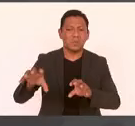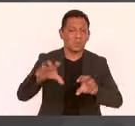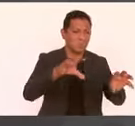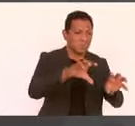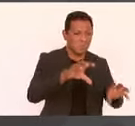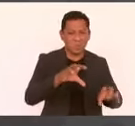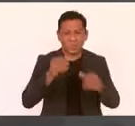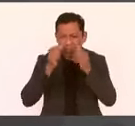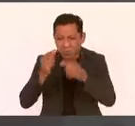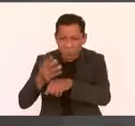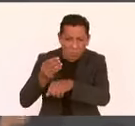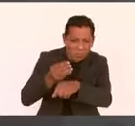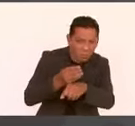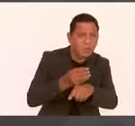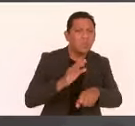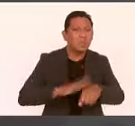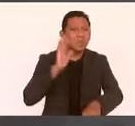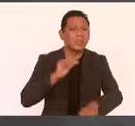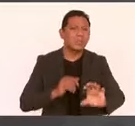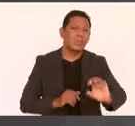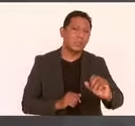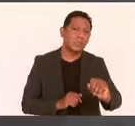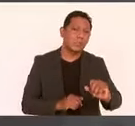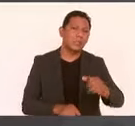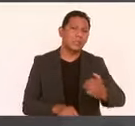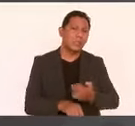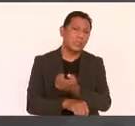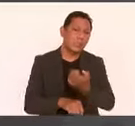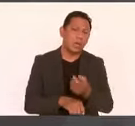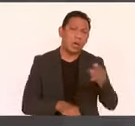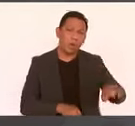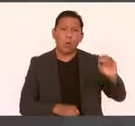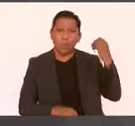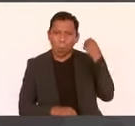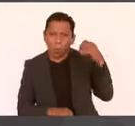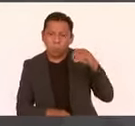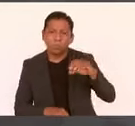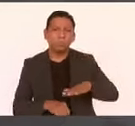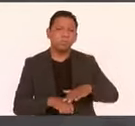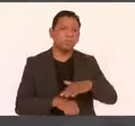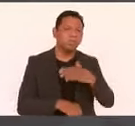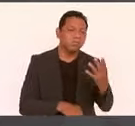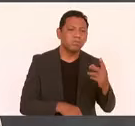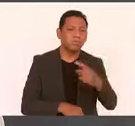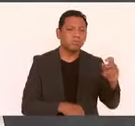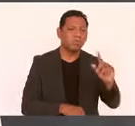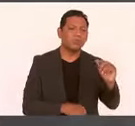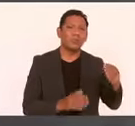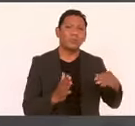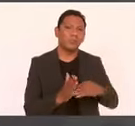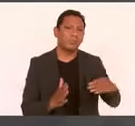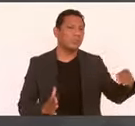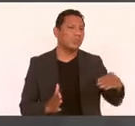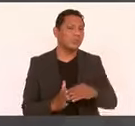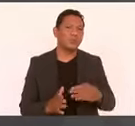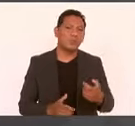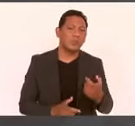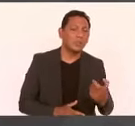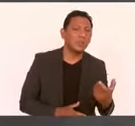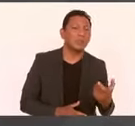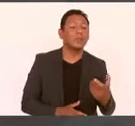podido atender más de 60 en el estado de Oaxaca por más de 170 millones de pesos. Y